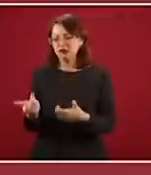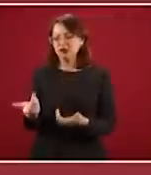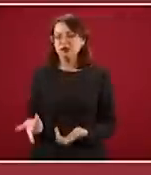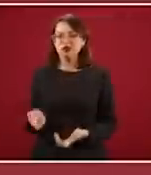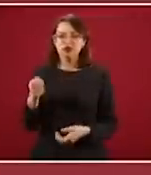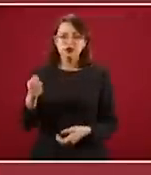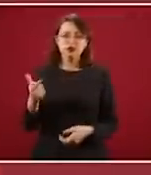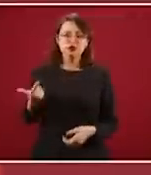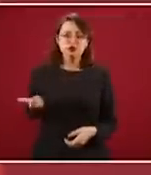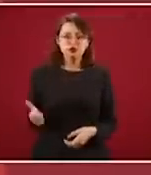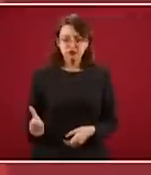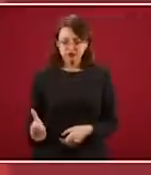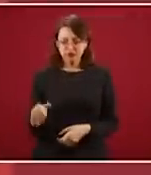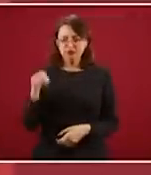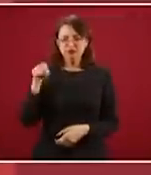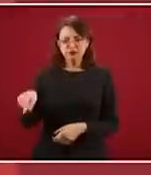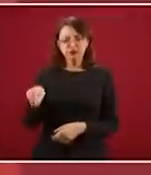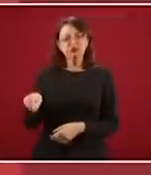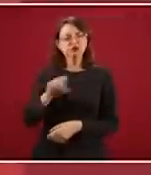en Guanajuato,